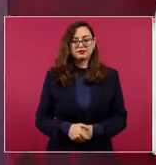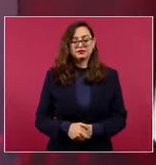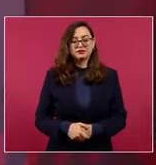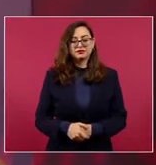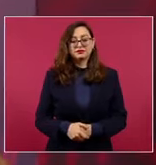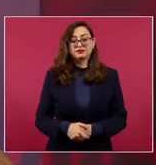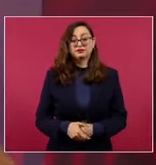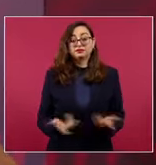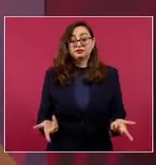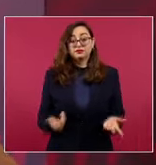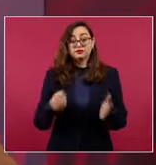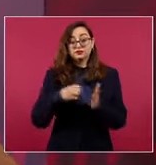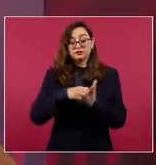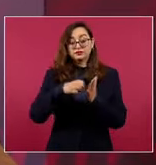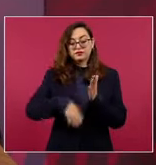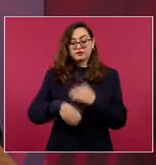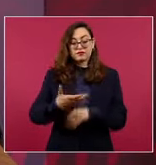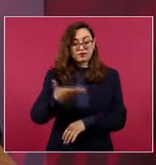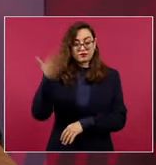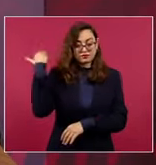Banamex a Citigroup,